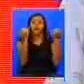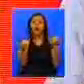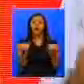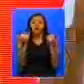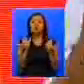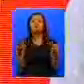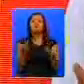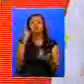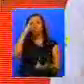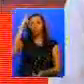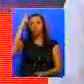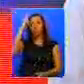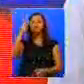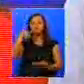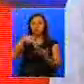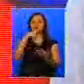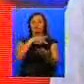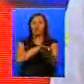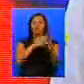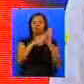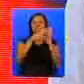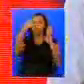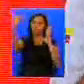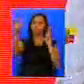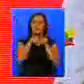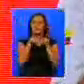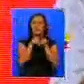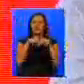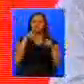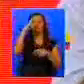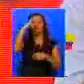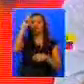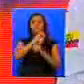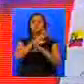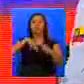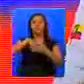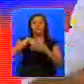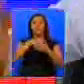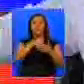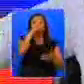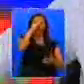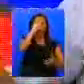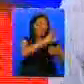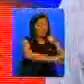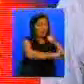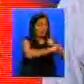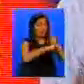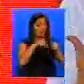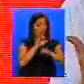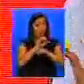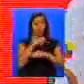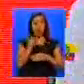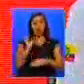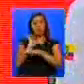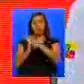en Uruguay, también hay un programa de gobierno que se llama Uruguay Sin Barreras. Cuba ayudó a Ecuador, Ecuador ayudó a Uruguay. Esa